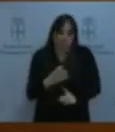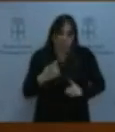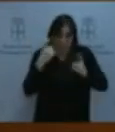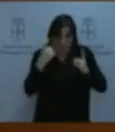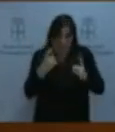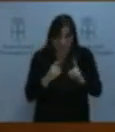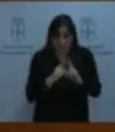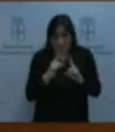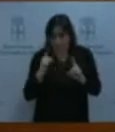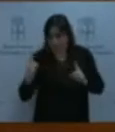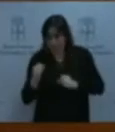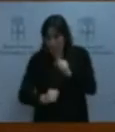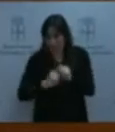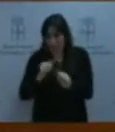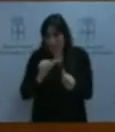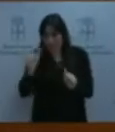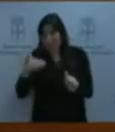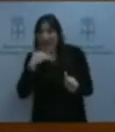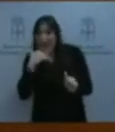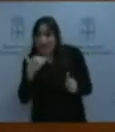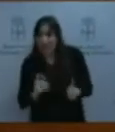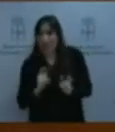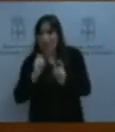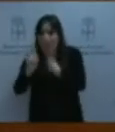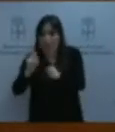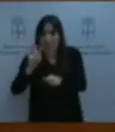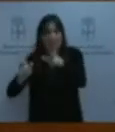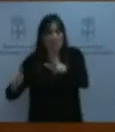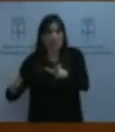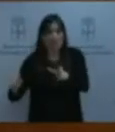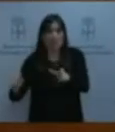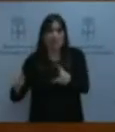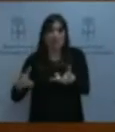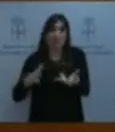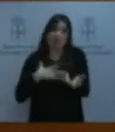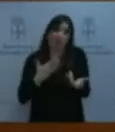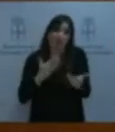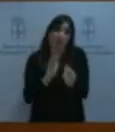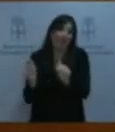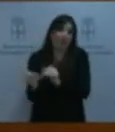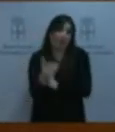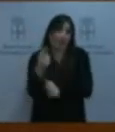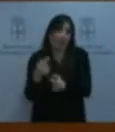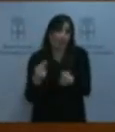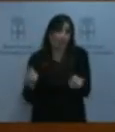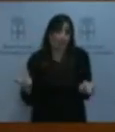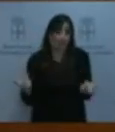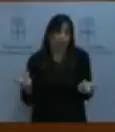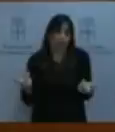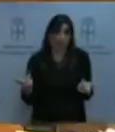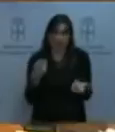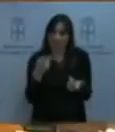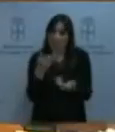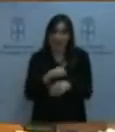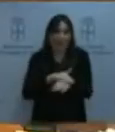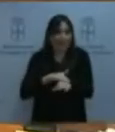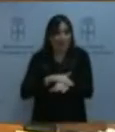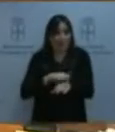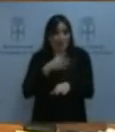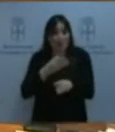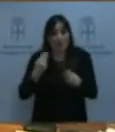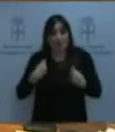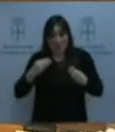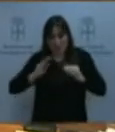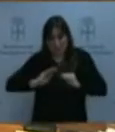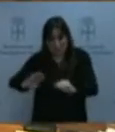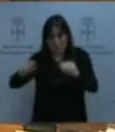todas esas personas, será a través de este presupuesto, que es fundamental para mejorar sus vidas. Muchas gracias. Gracias, señor